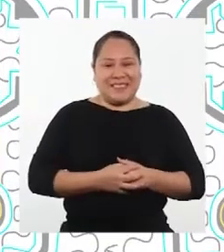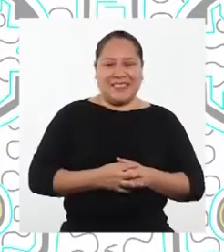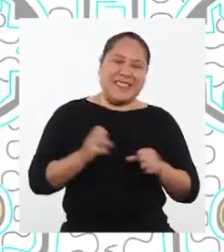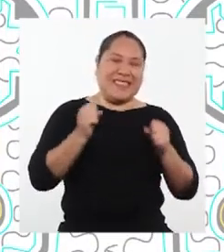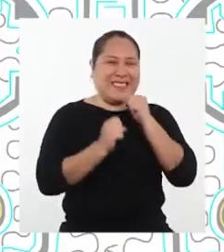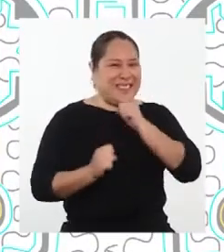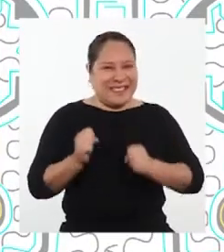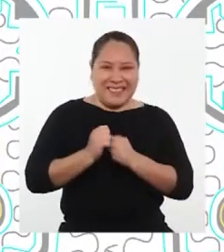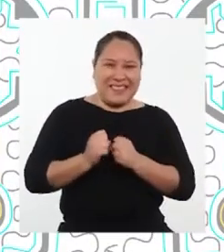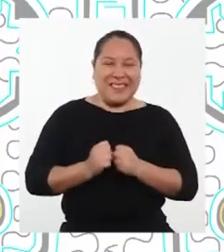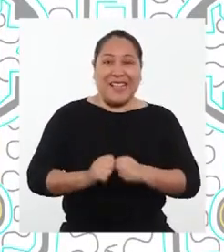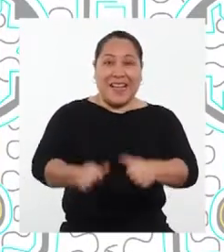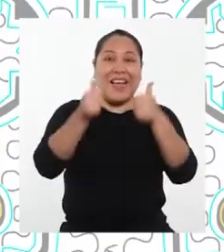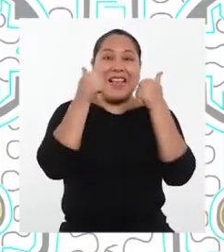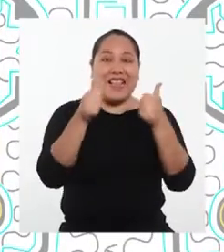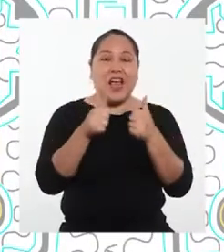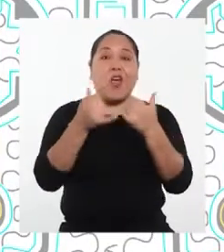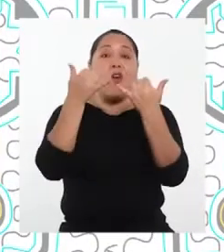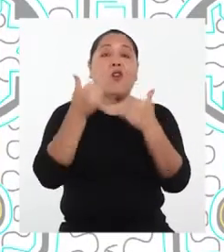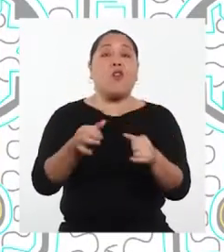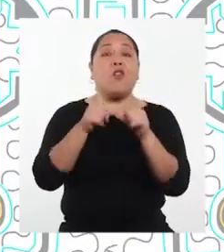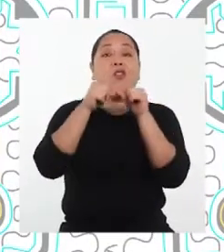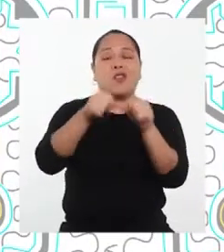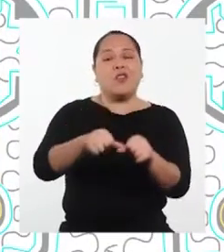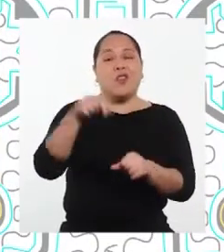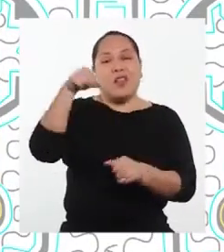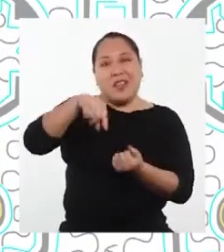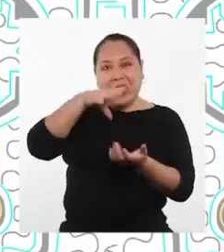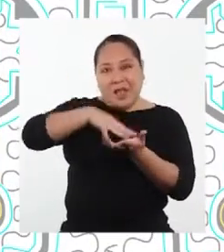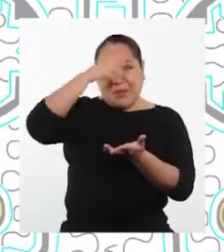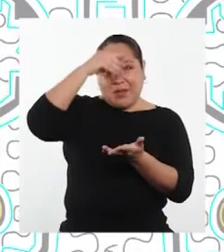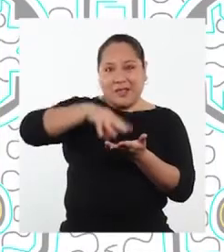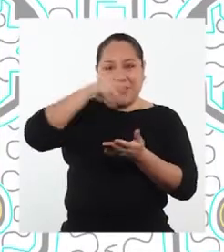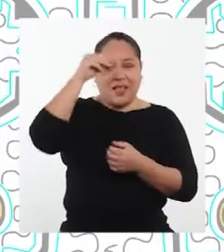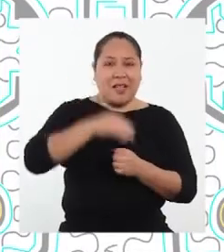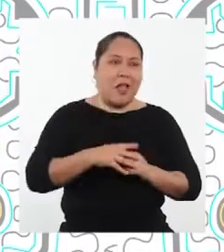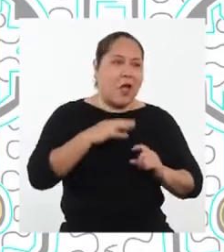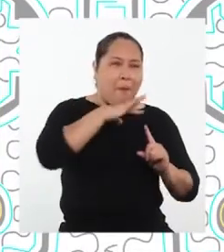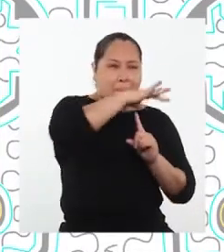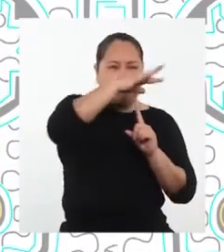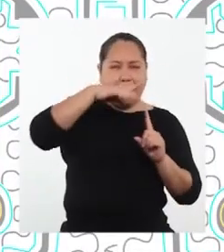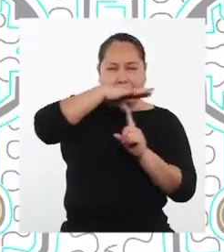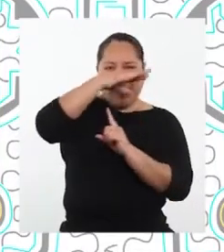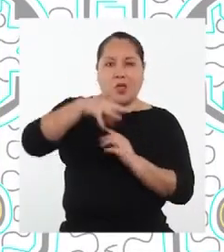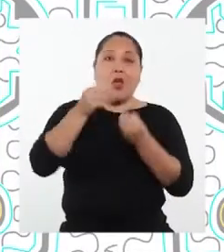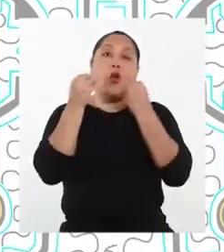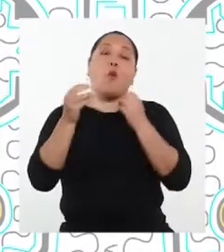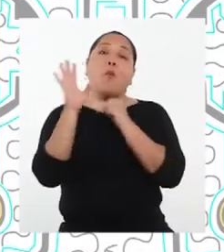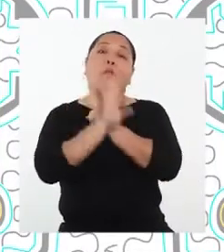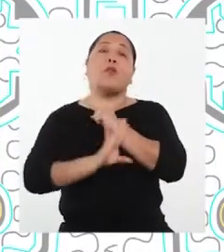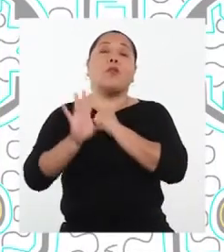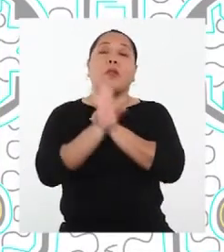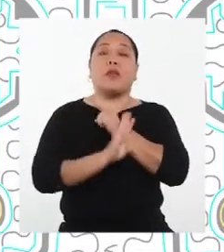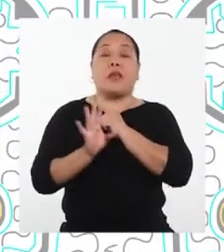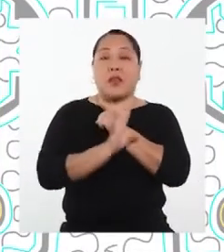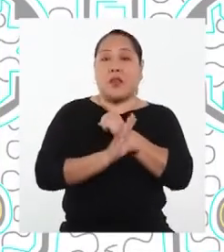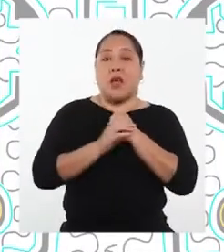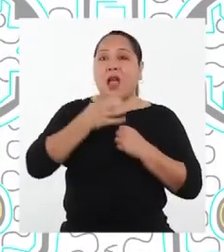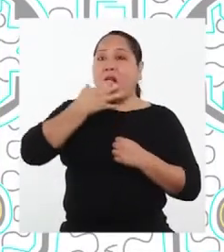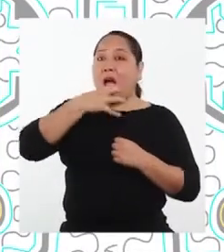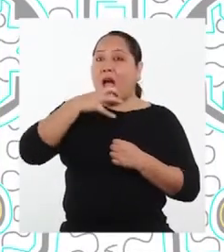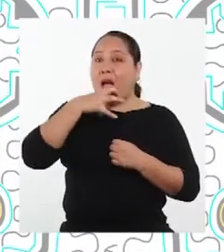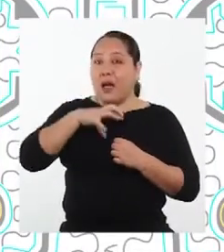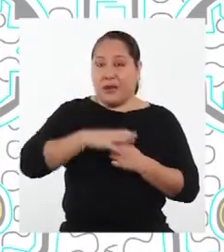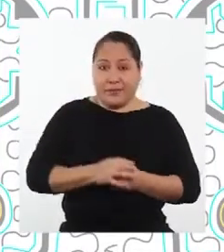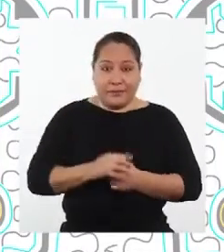¡Listos! ¡Genial! Hoy continuaremos con nuestro aprendizaje sobre el ambiente y cómo es que debemos protegerlo del calentamiento